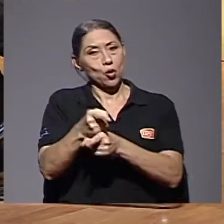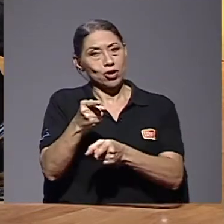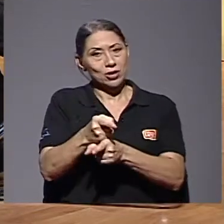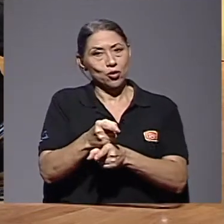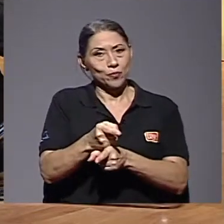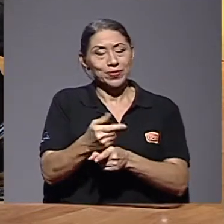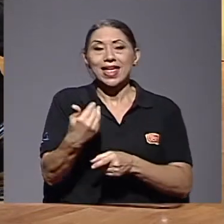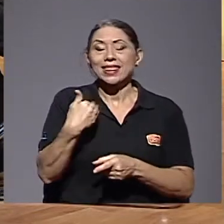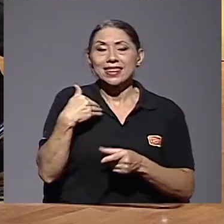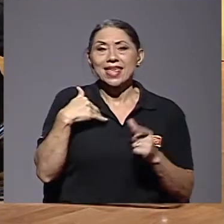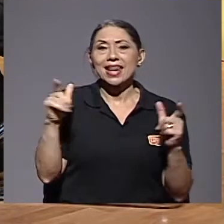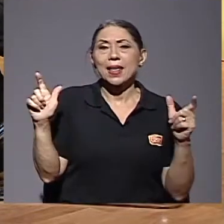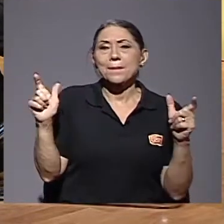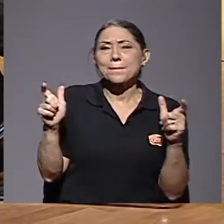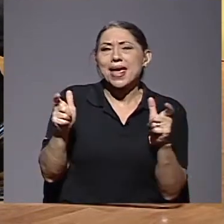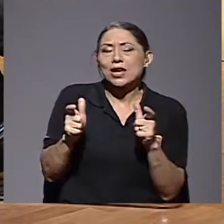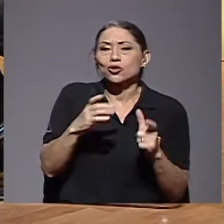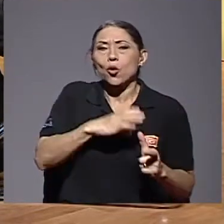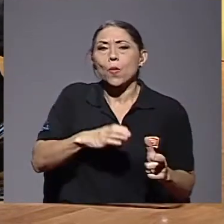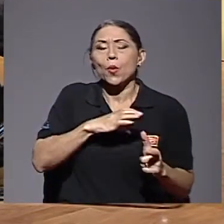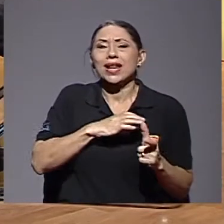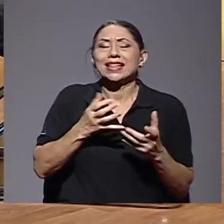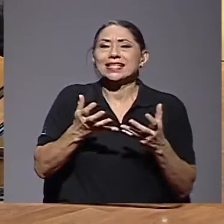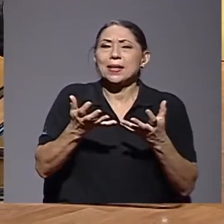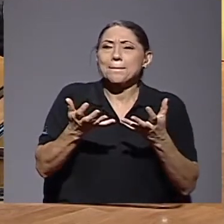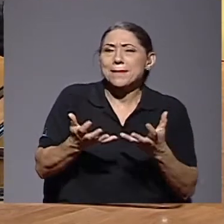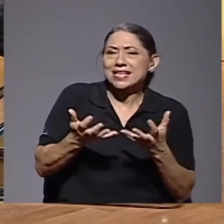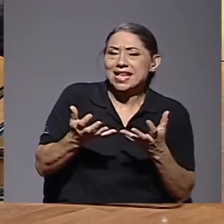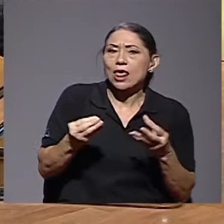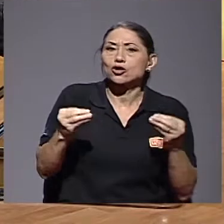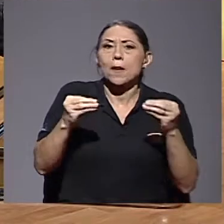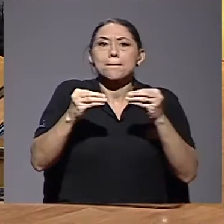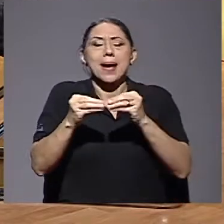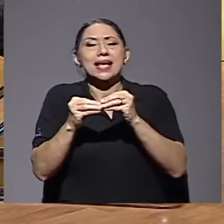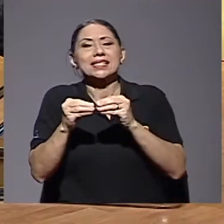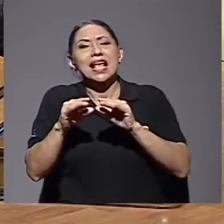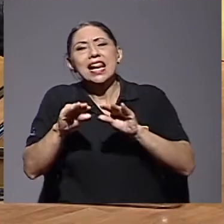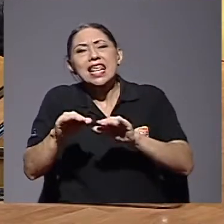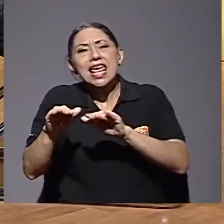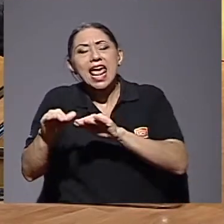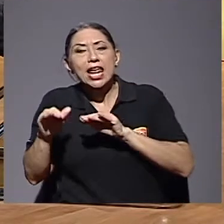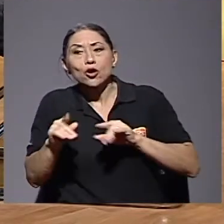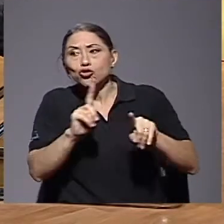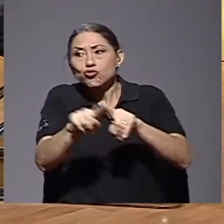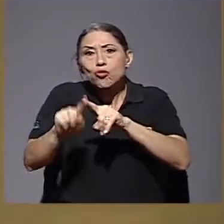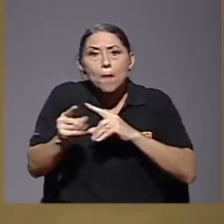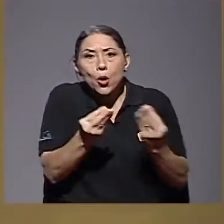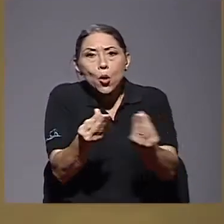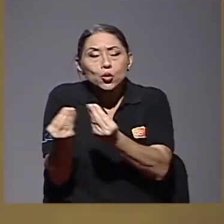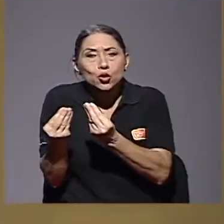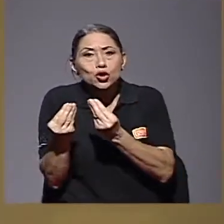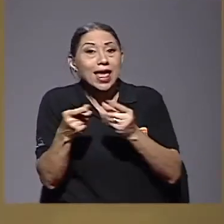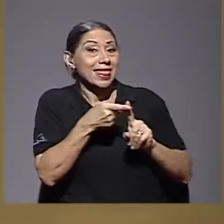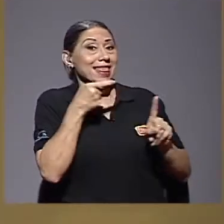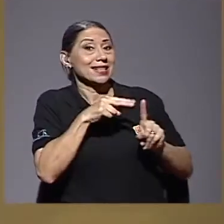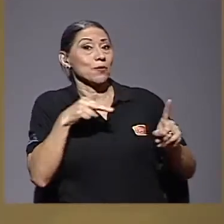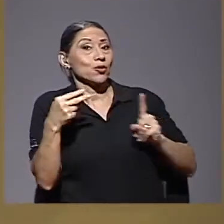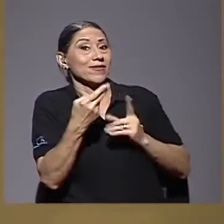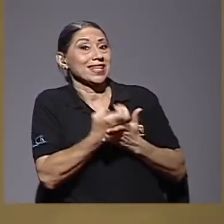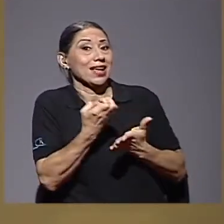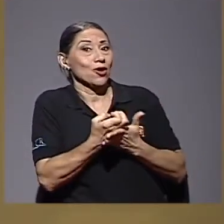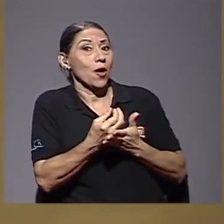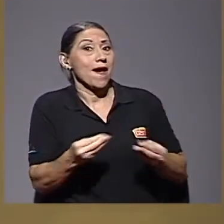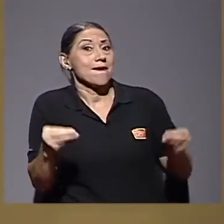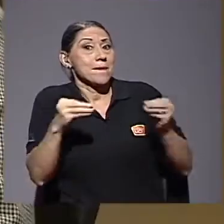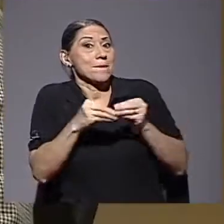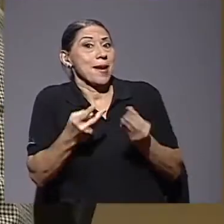de componentes pesados y más componentes ligeros. O sea, que desde el punto de vista económico valen más los crudos ligeros que los